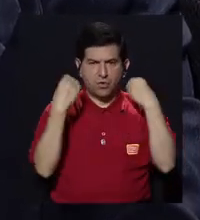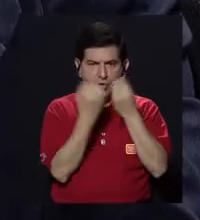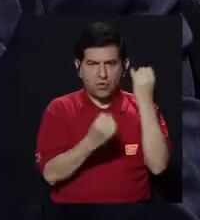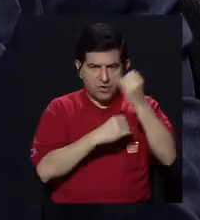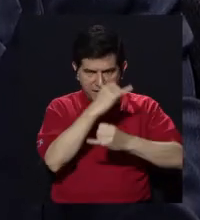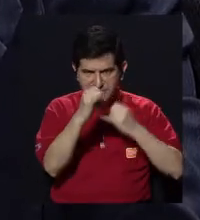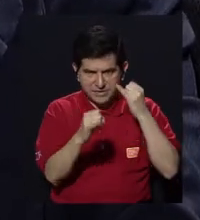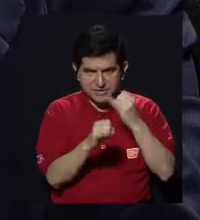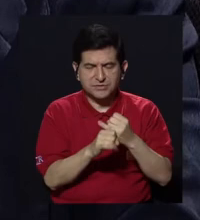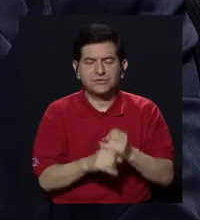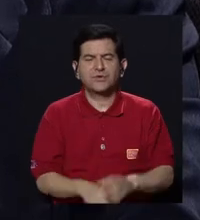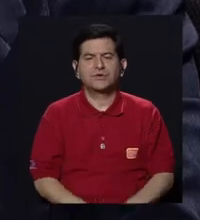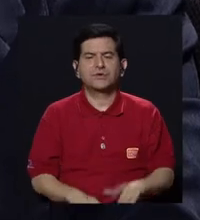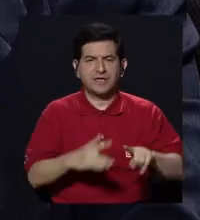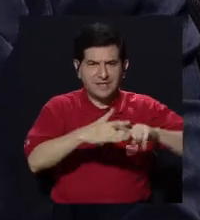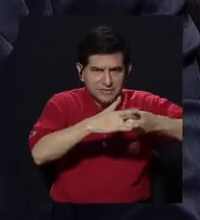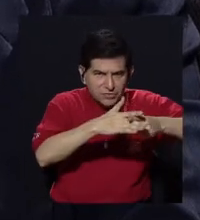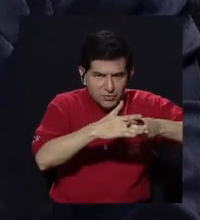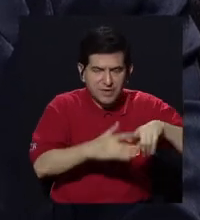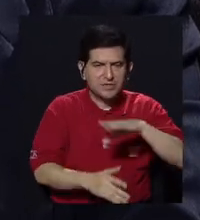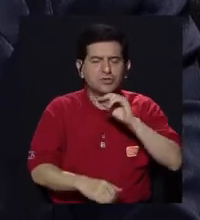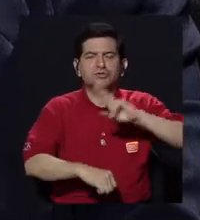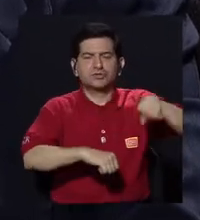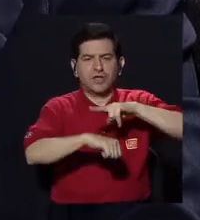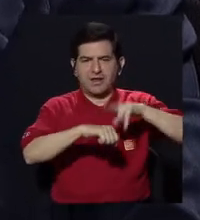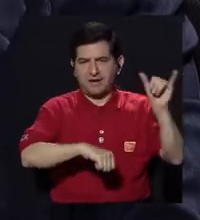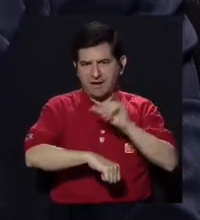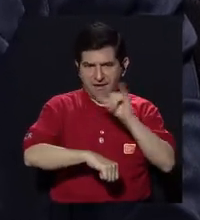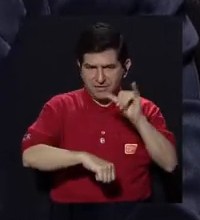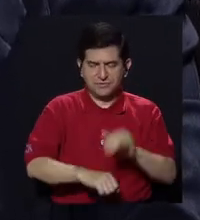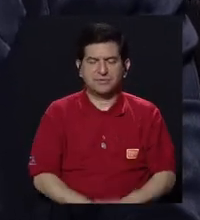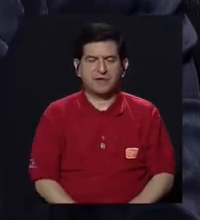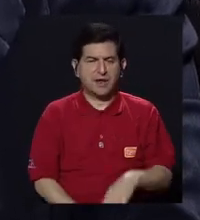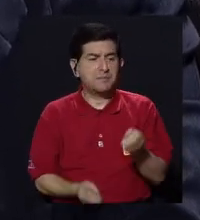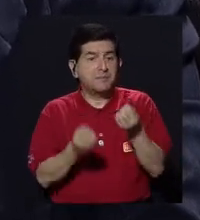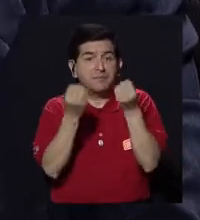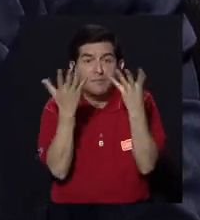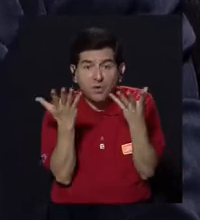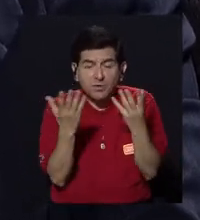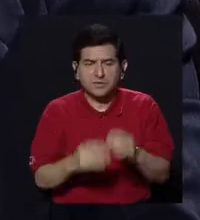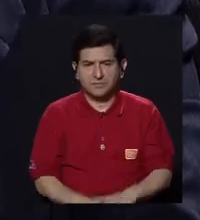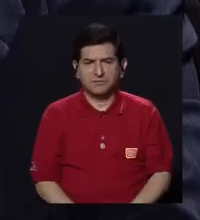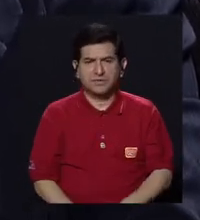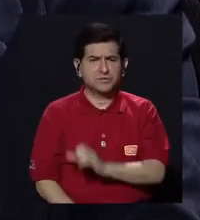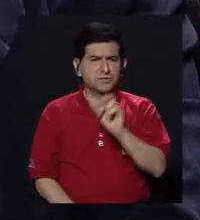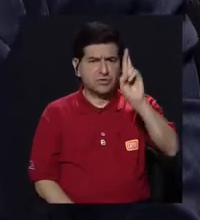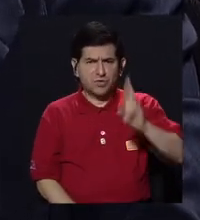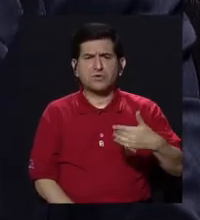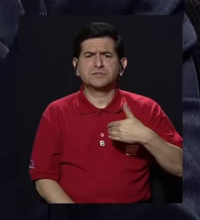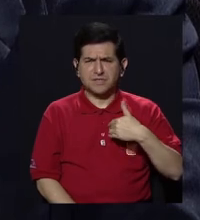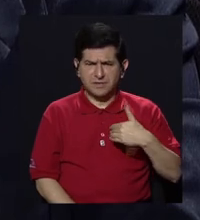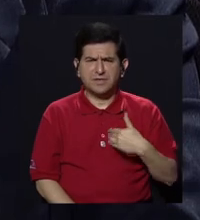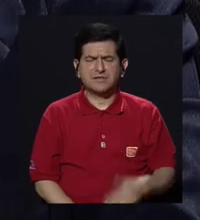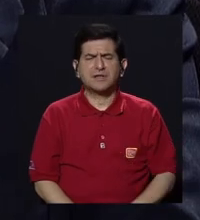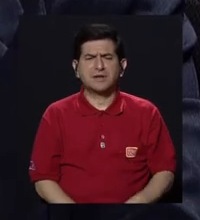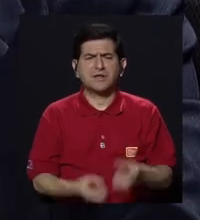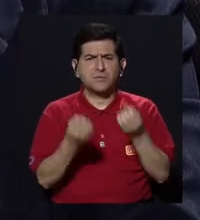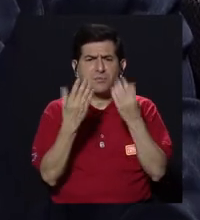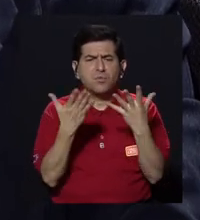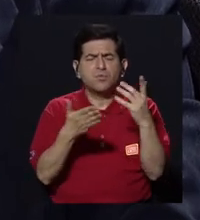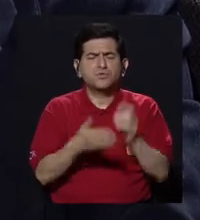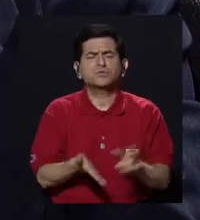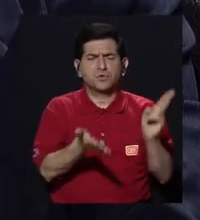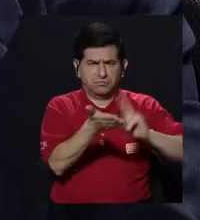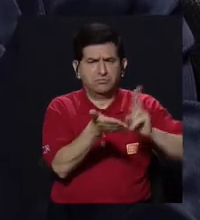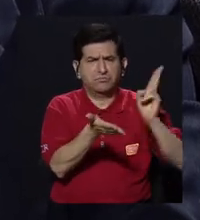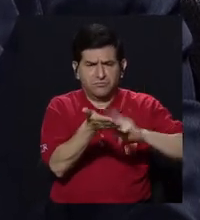e instrumentos internacionales como en instrumentos nacionales, que son bastantes, que son profusos, que Costa Rica tiene muchísimos, que ha suscrito y